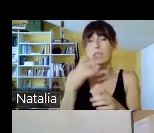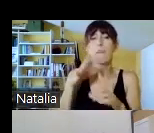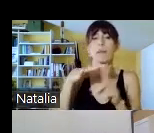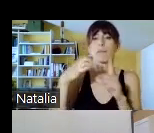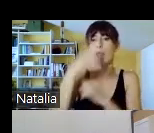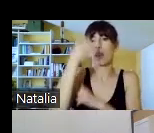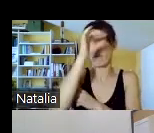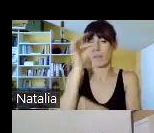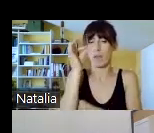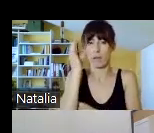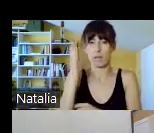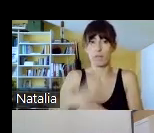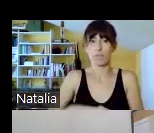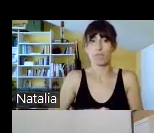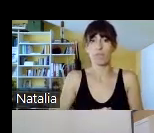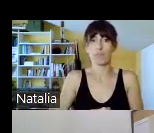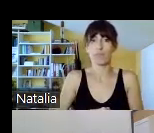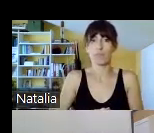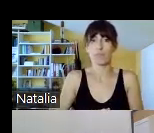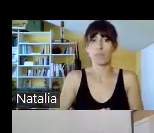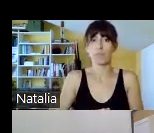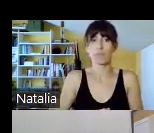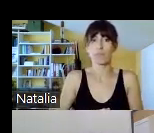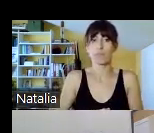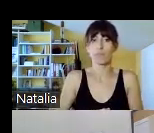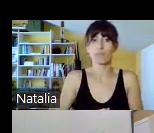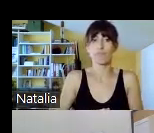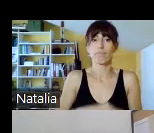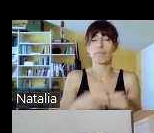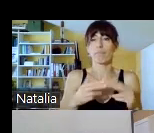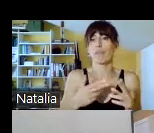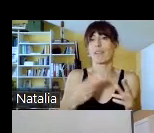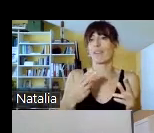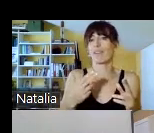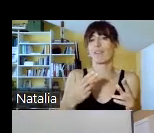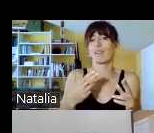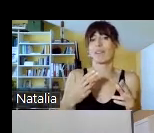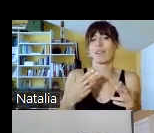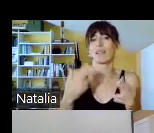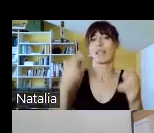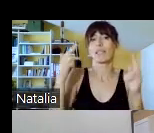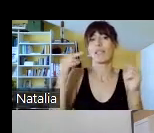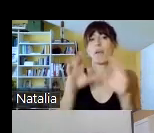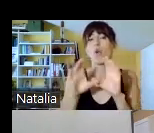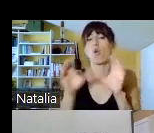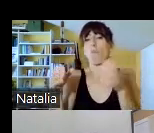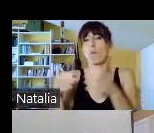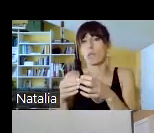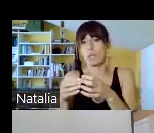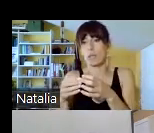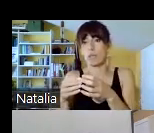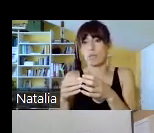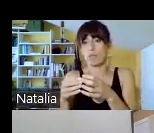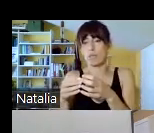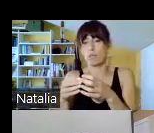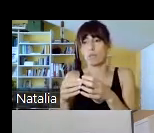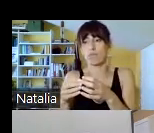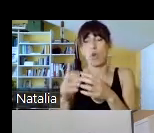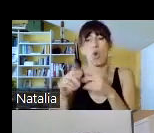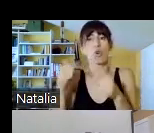género. A nivel comunitario, como decía Kate Millett, lo personal es político. En